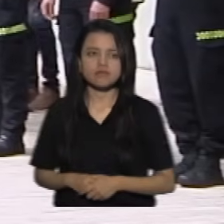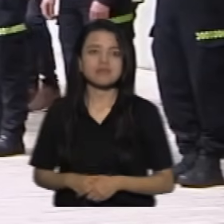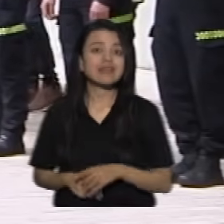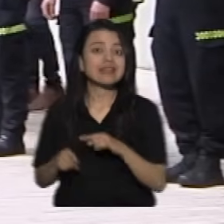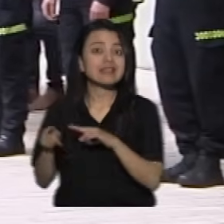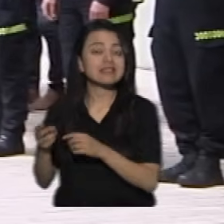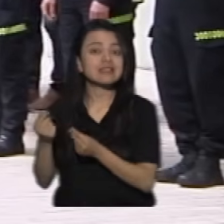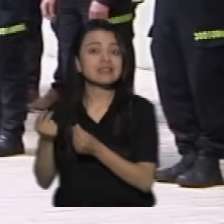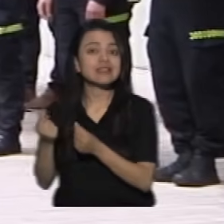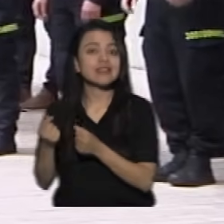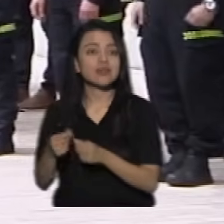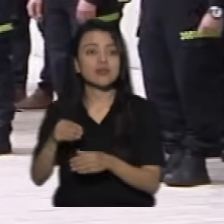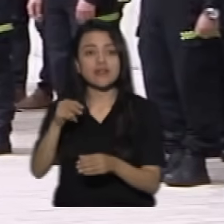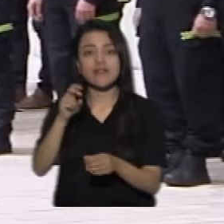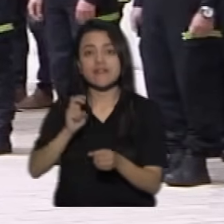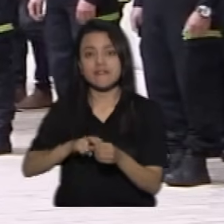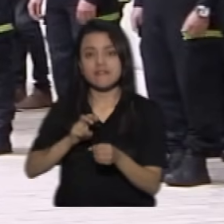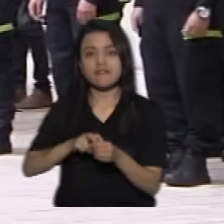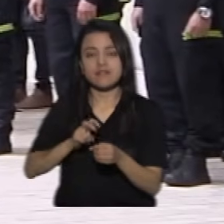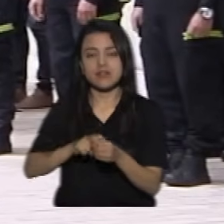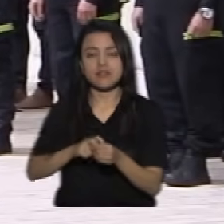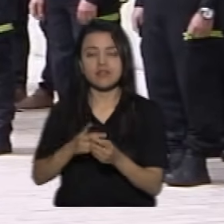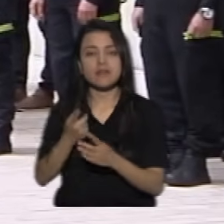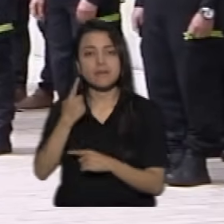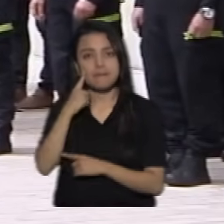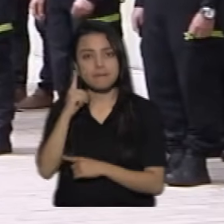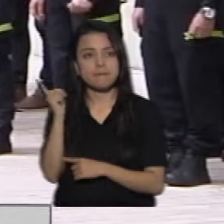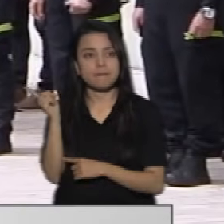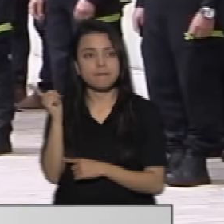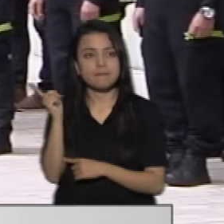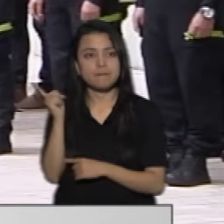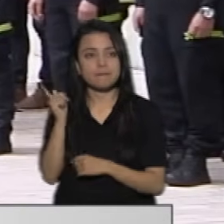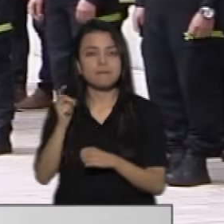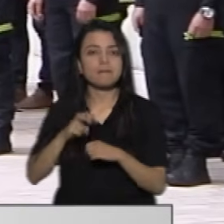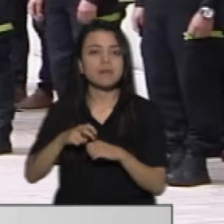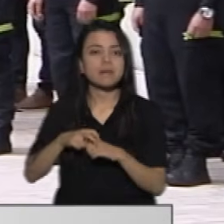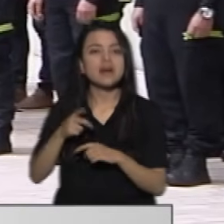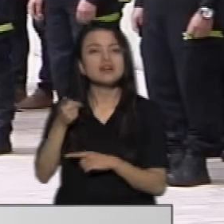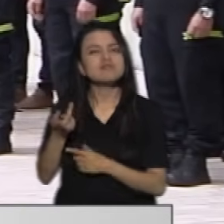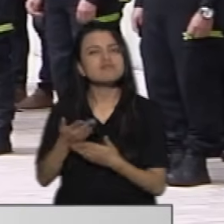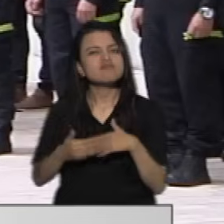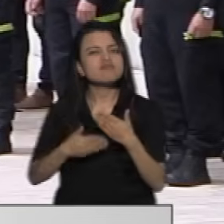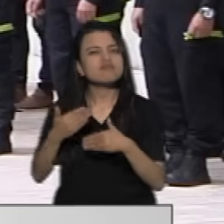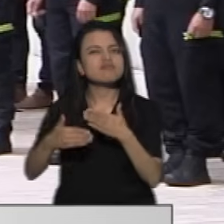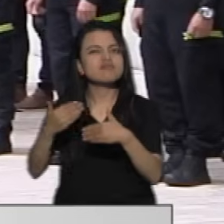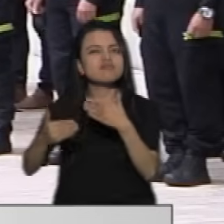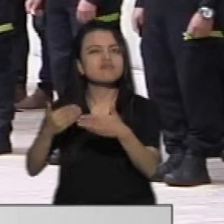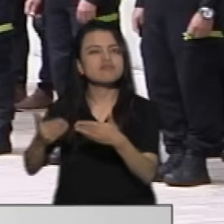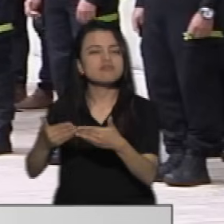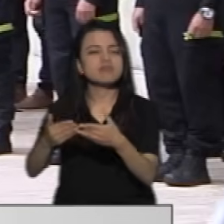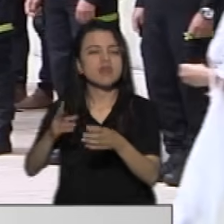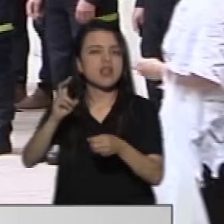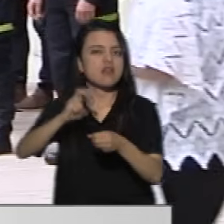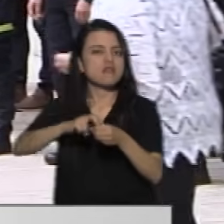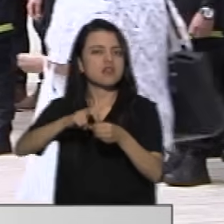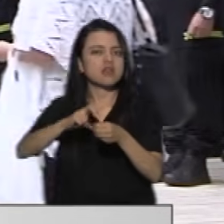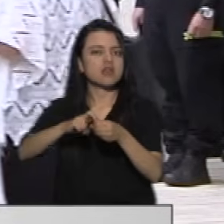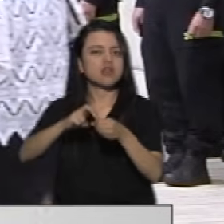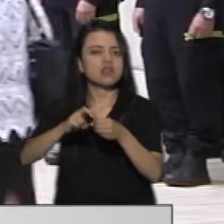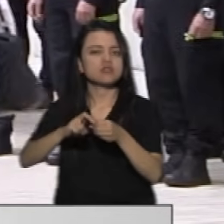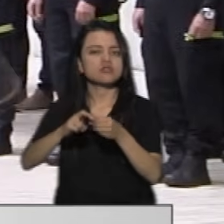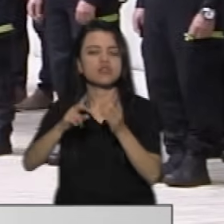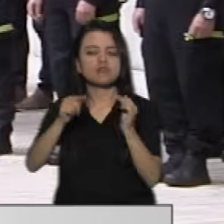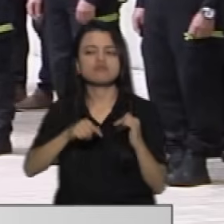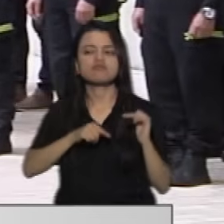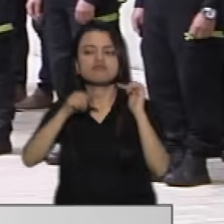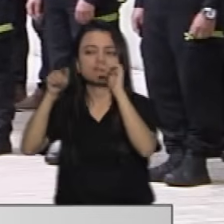transportado por uno de los empleados, iba caminando desde el lugar de la Federación hasta la entidad bancaria y es abordado